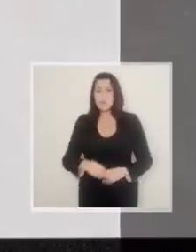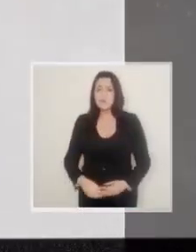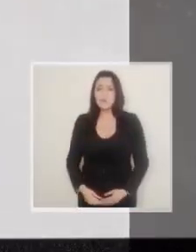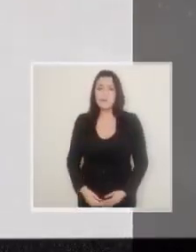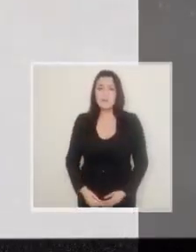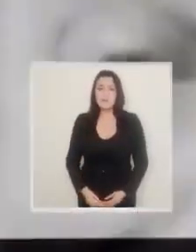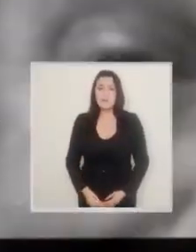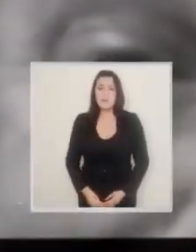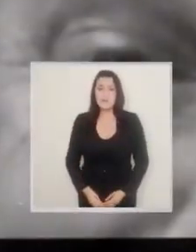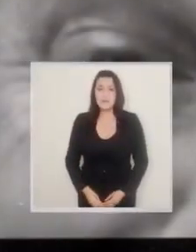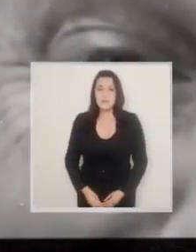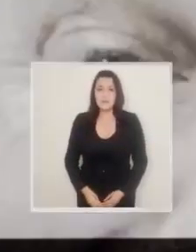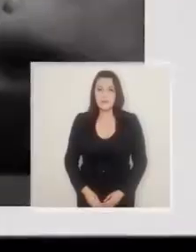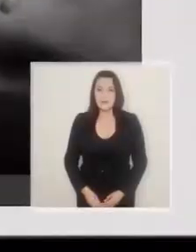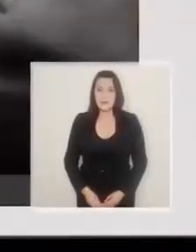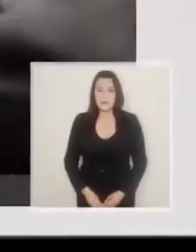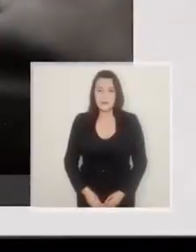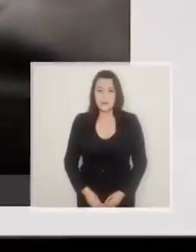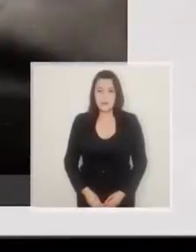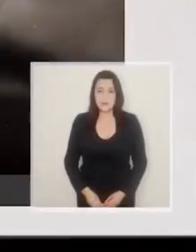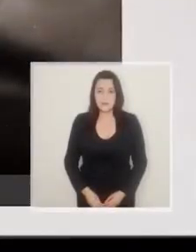extremo.